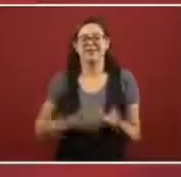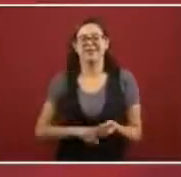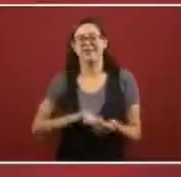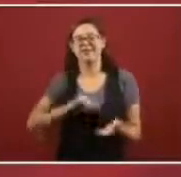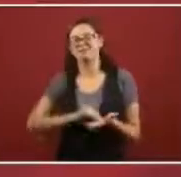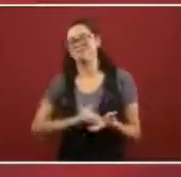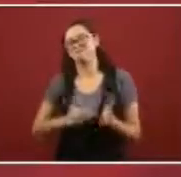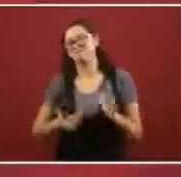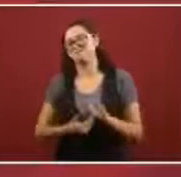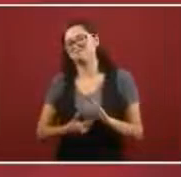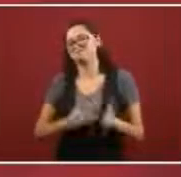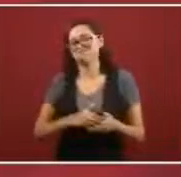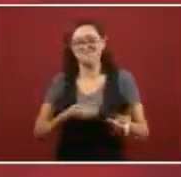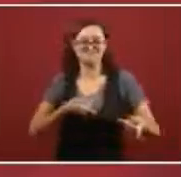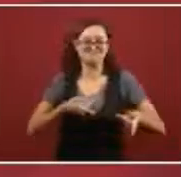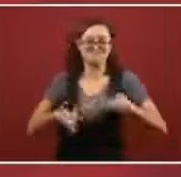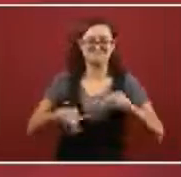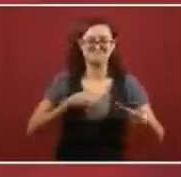para